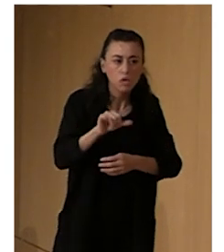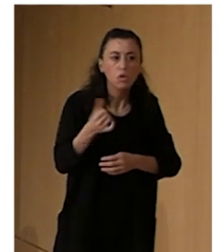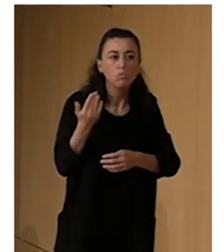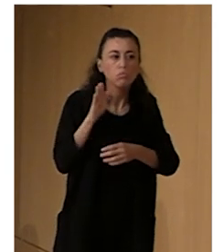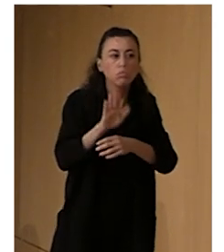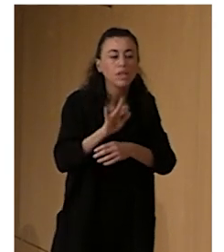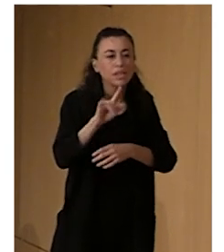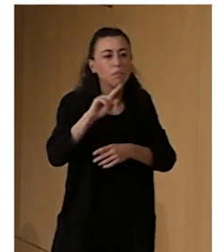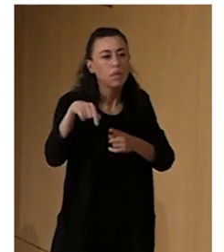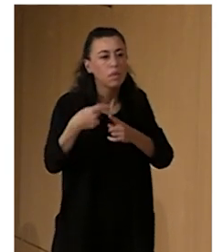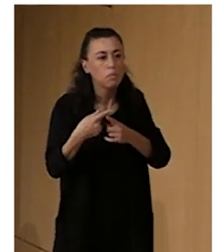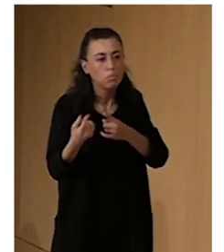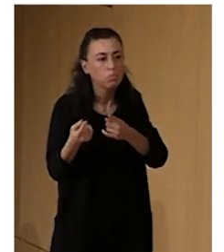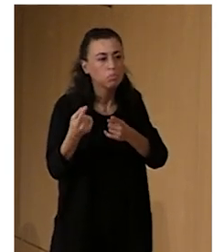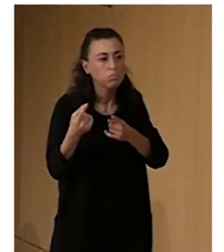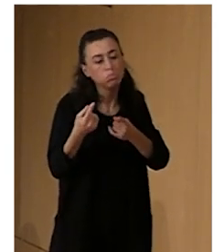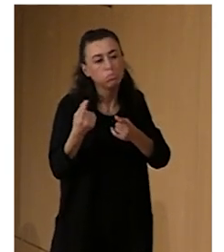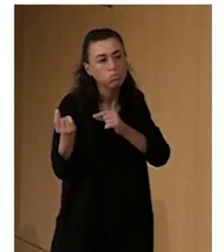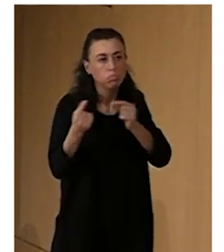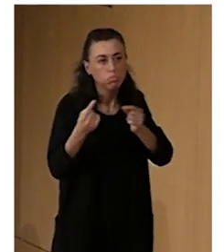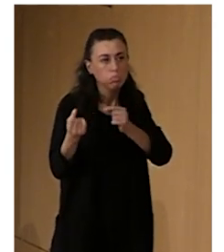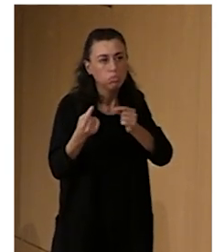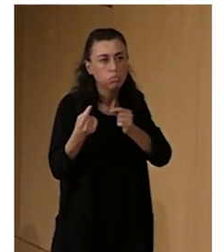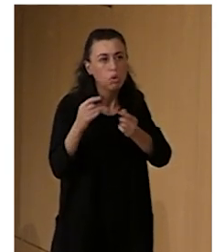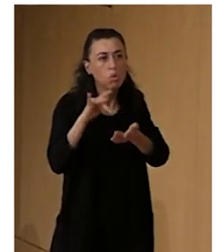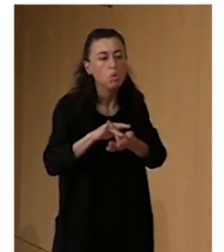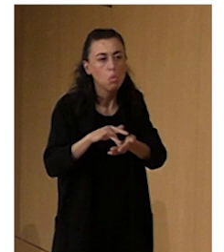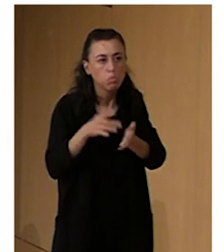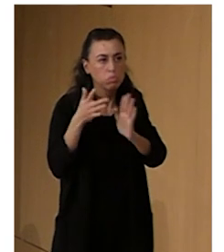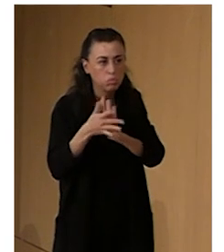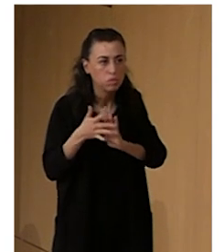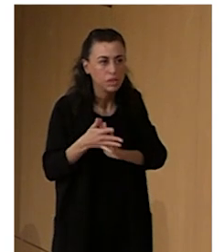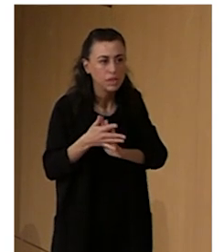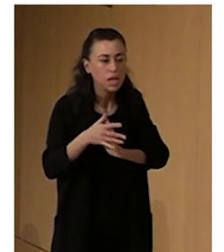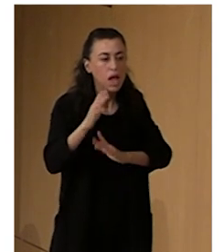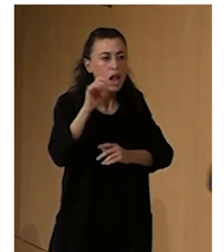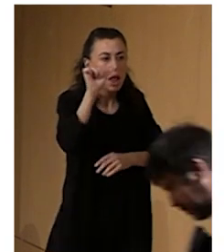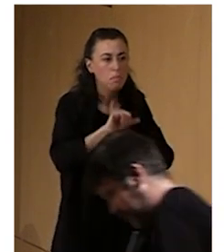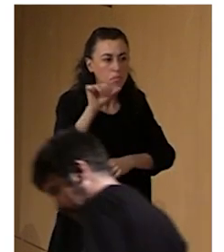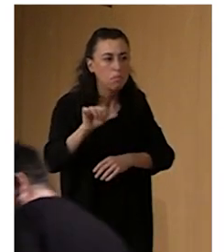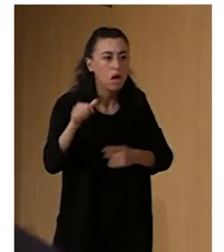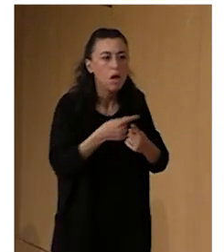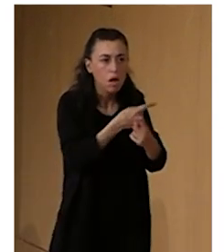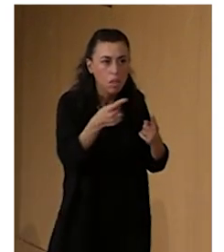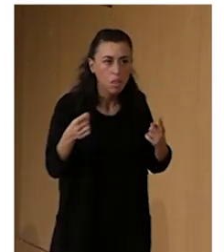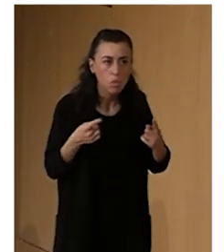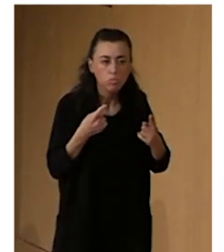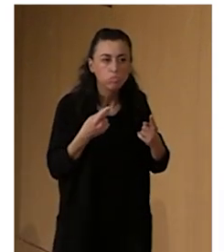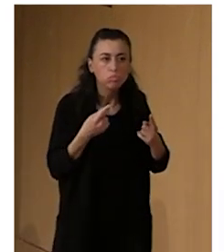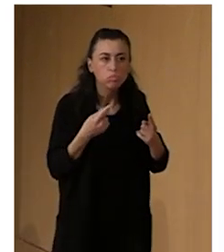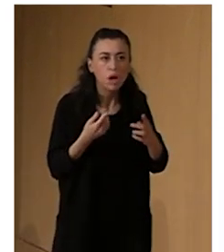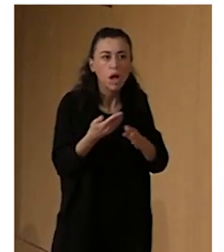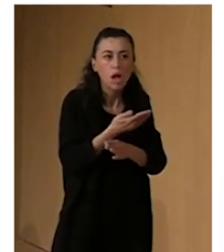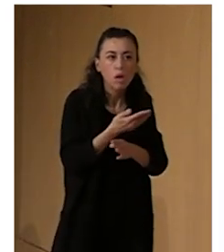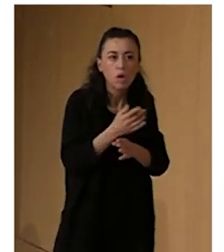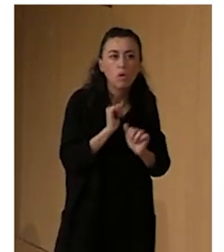se van a abrir al finalizar la película después en cada una de las películas se lleva a cabo lo mismo con una introducción menor y en